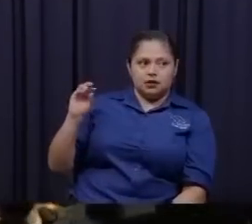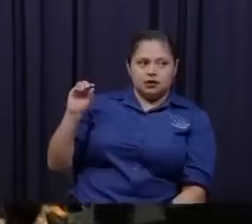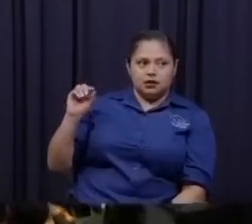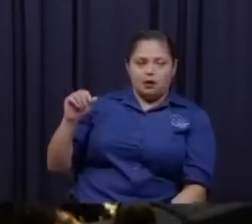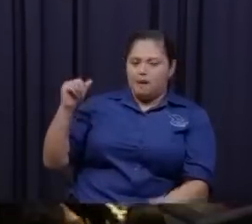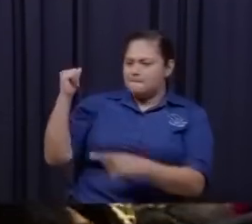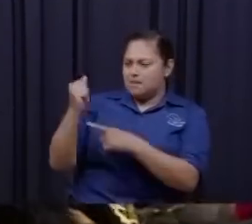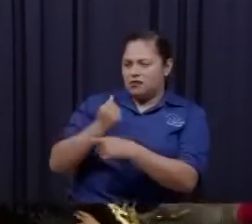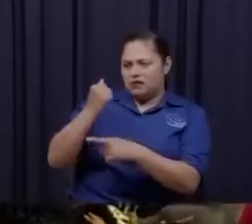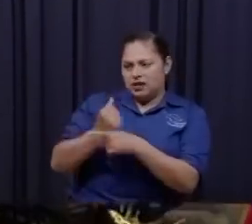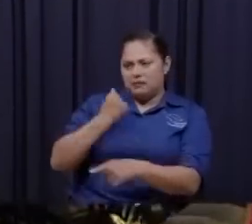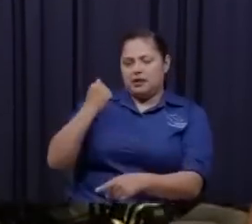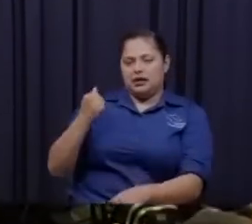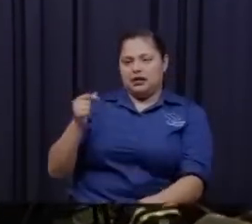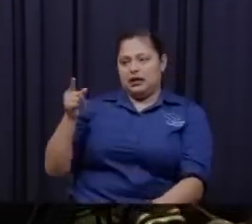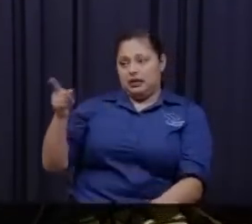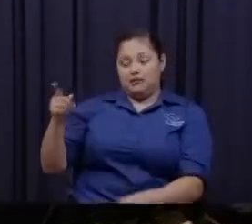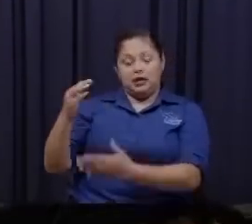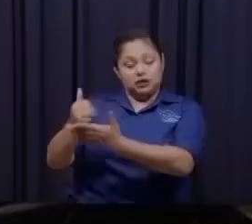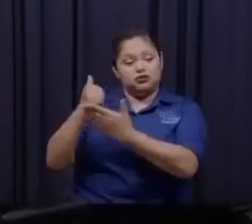clavón que me había sacado.